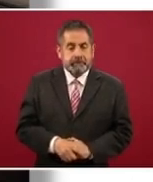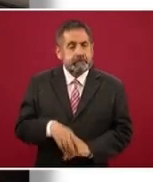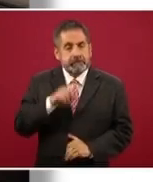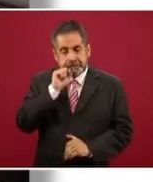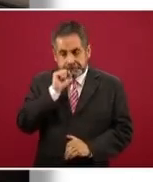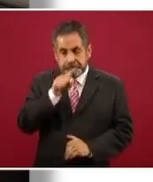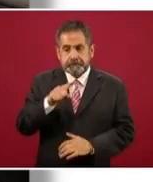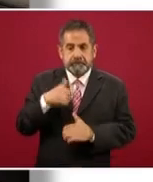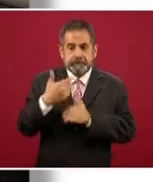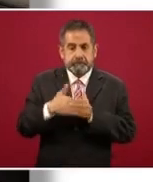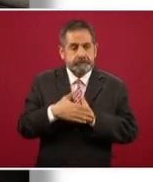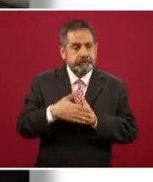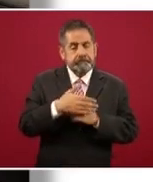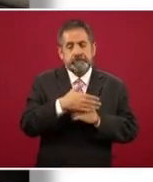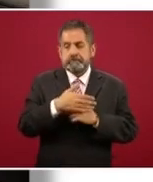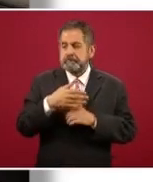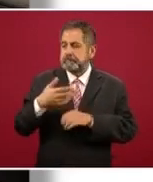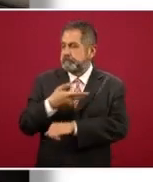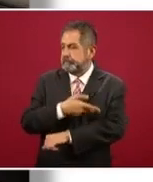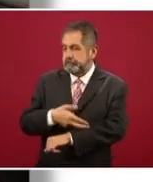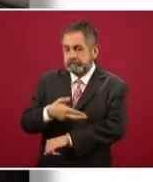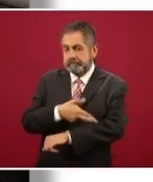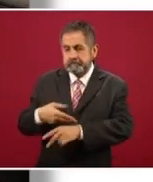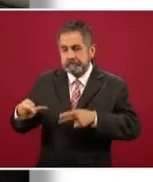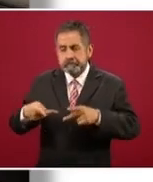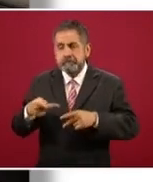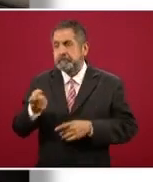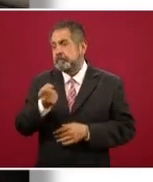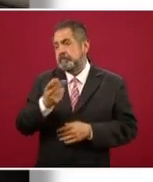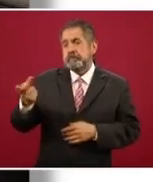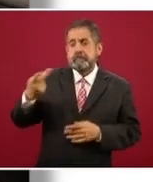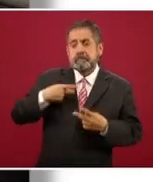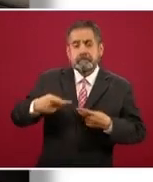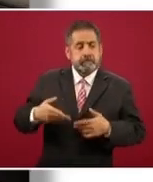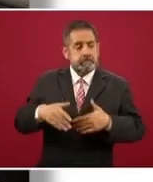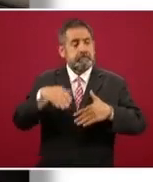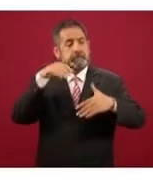vamos a organizar visitas para que vaya la gente,